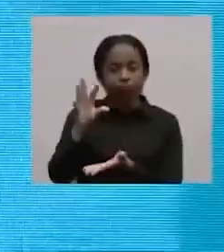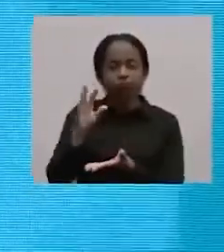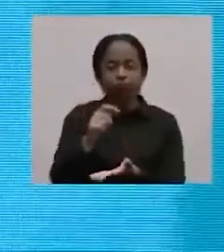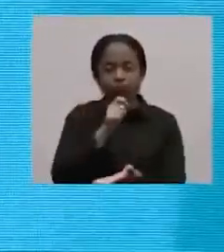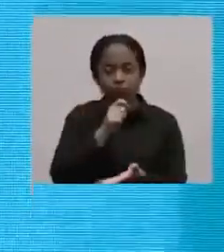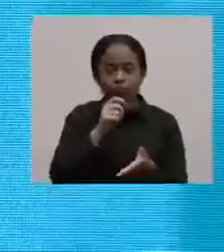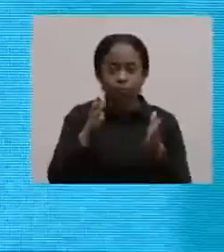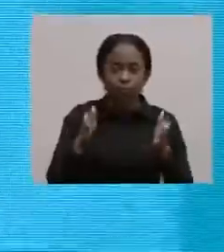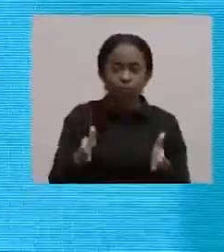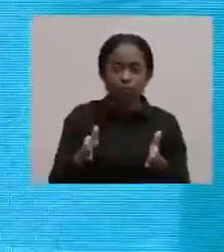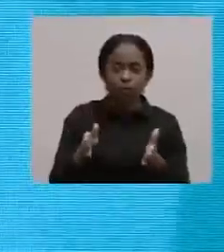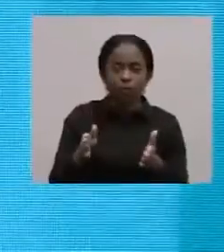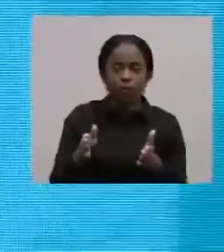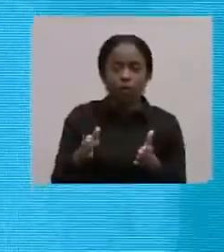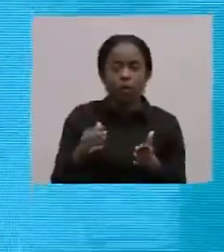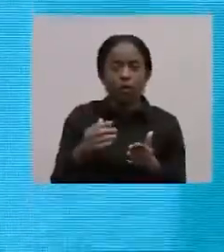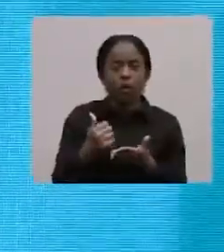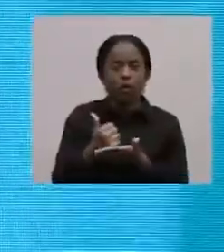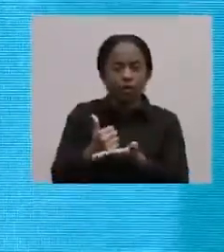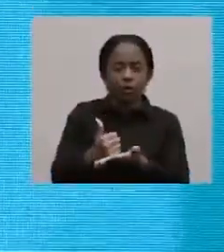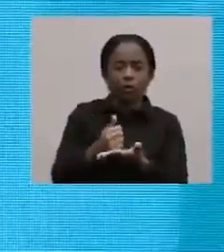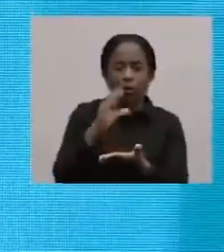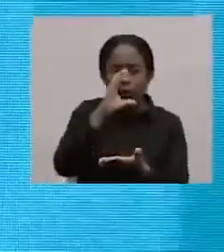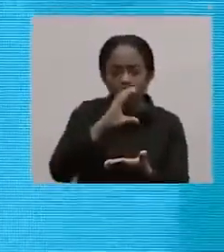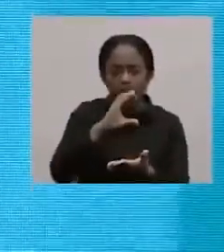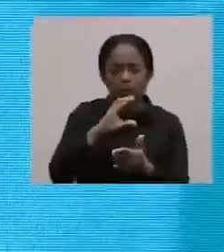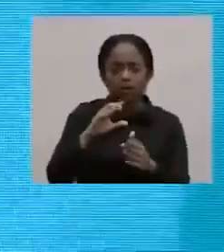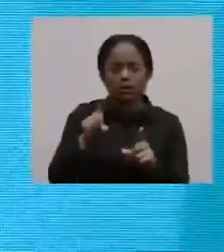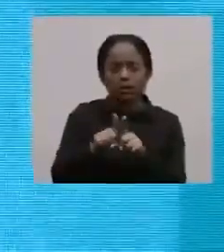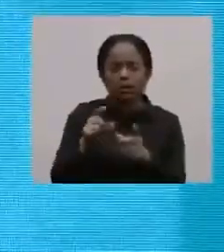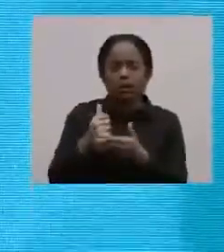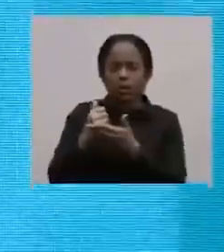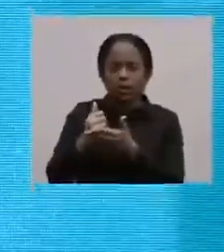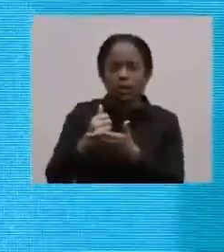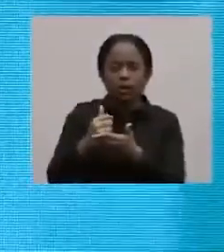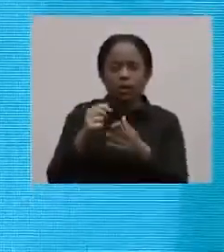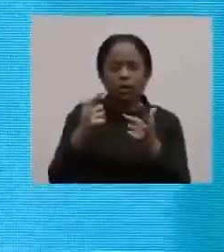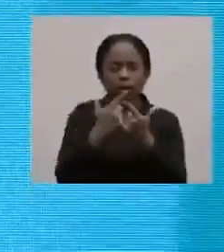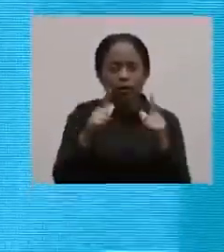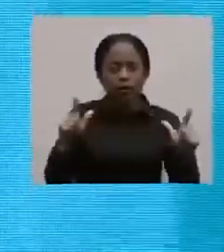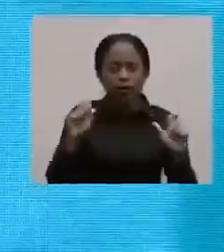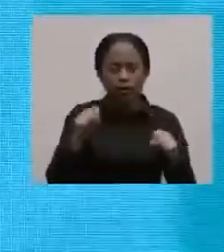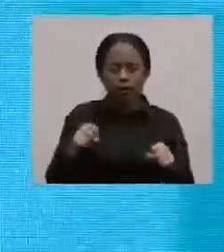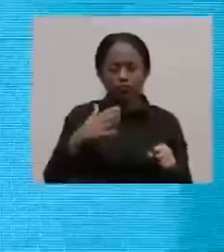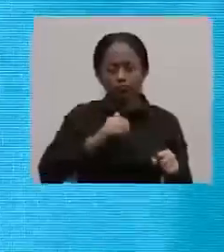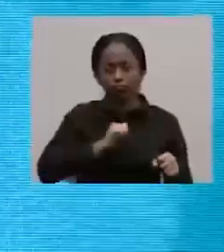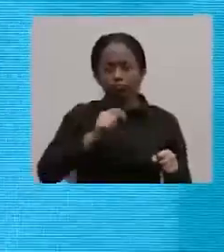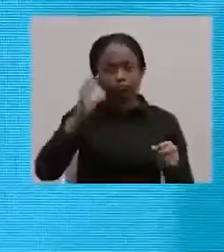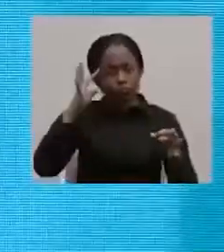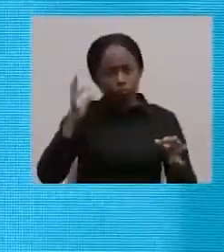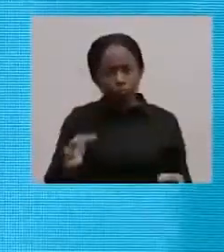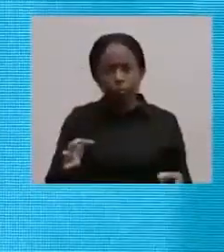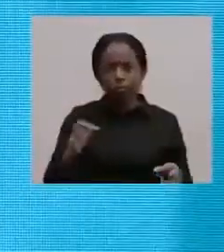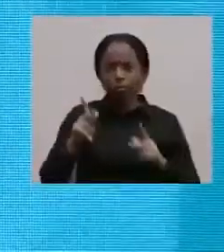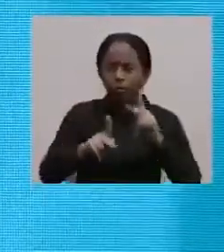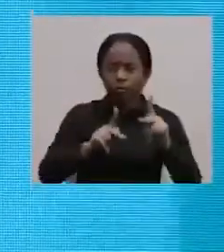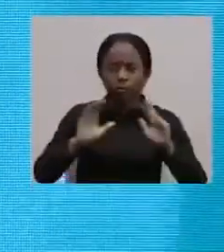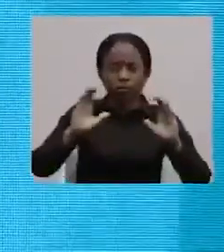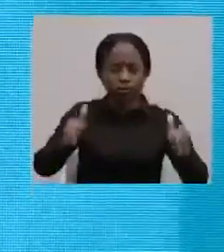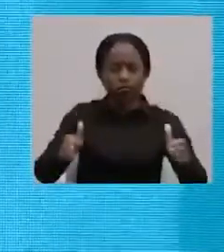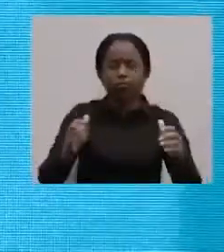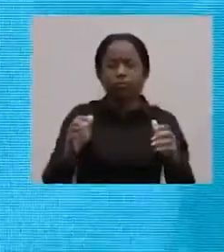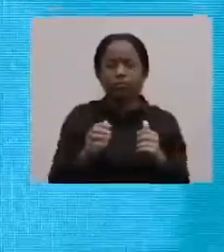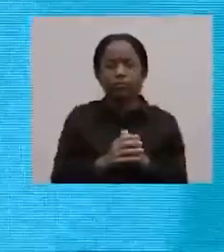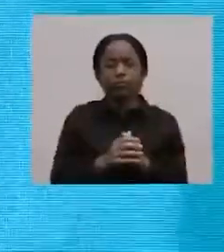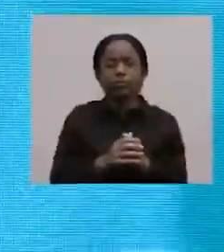a buscar, a defender y a luchar por la libertad de expresión de todos los ciudadanos. Esa